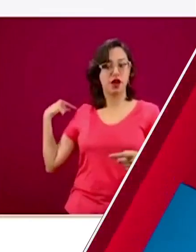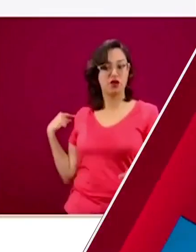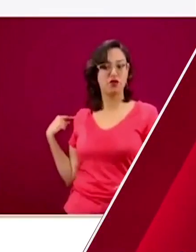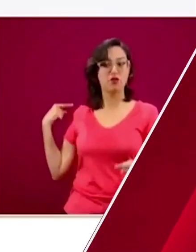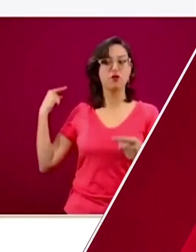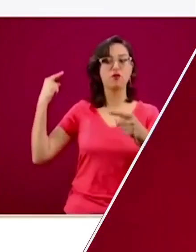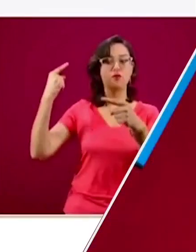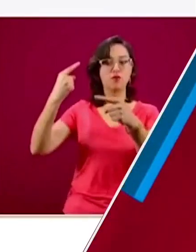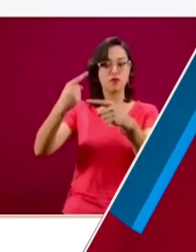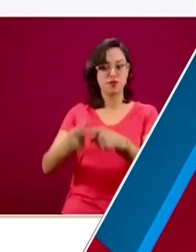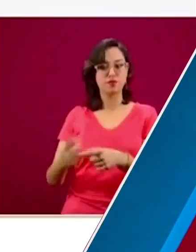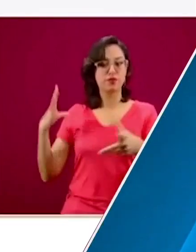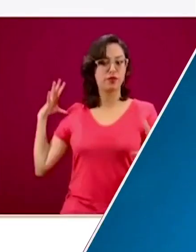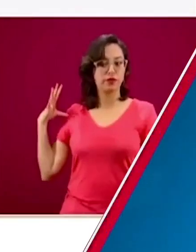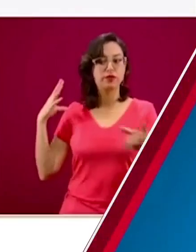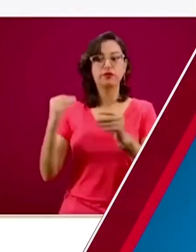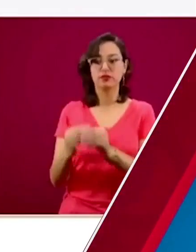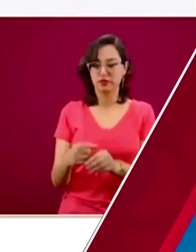ascendió a